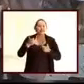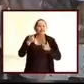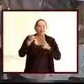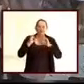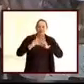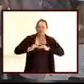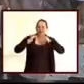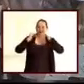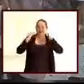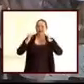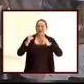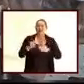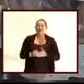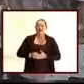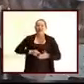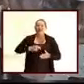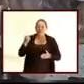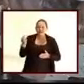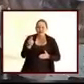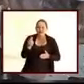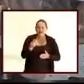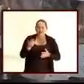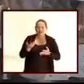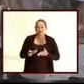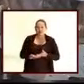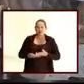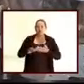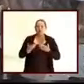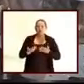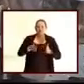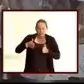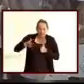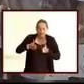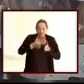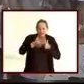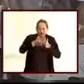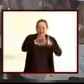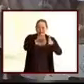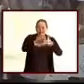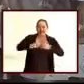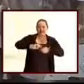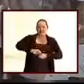rica. Necesitamos llevarla en esa